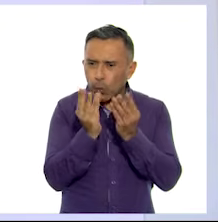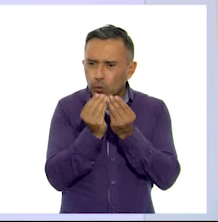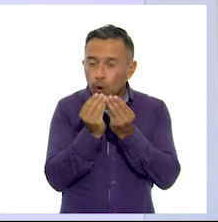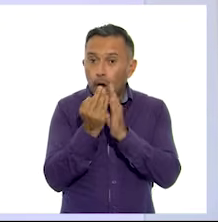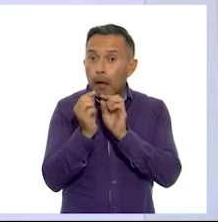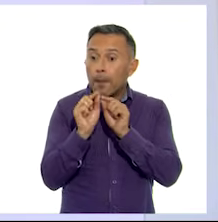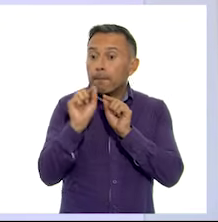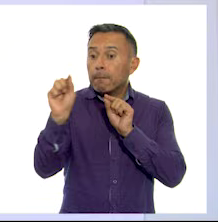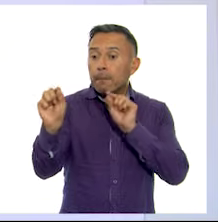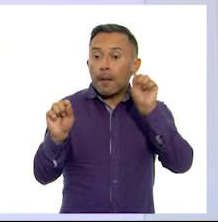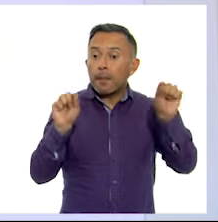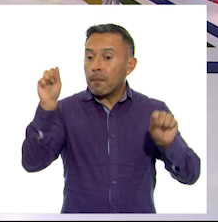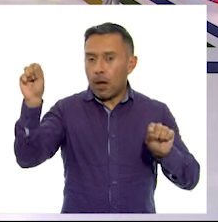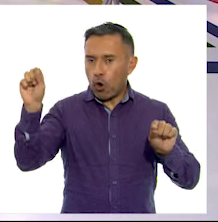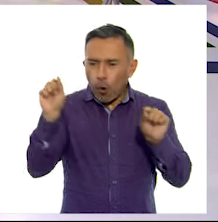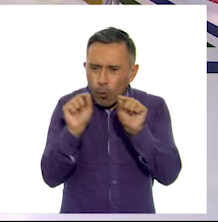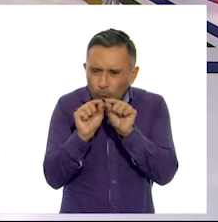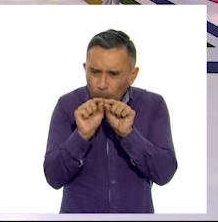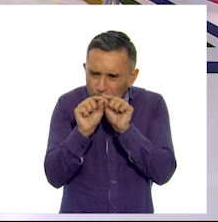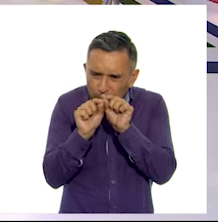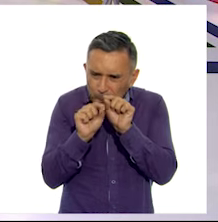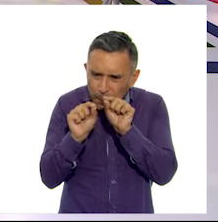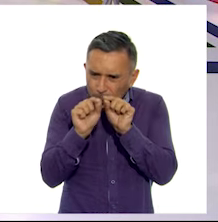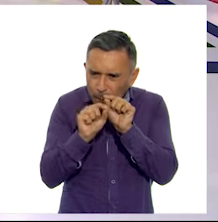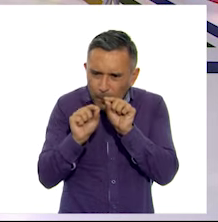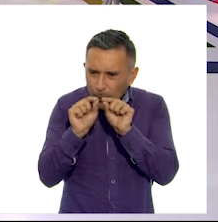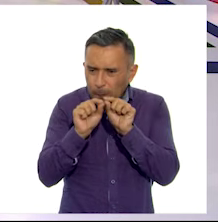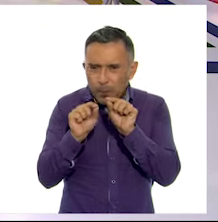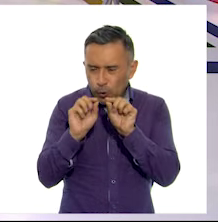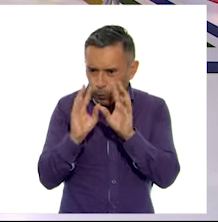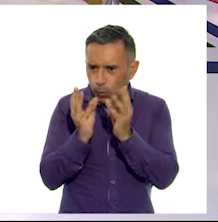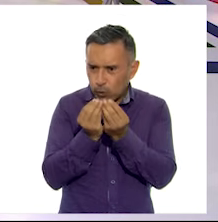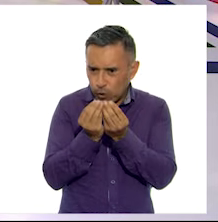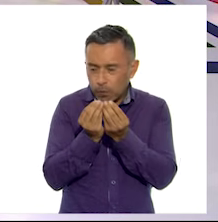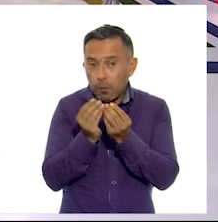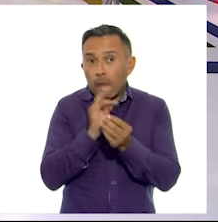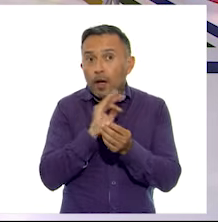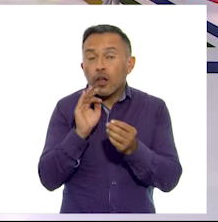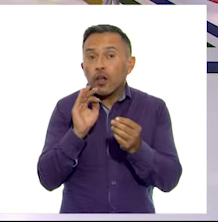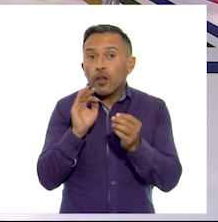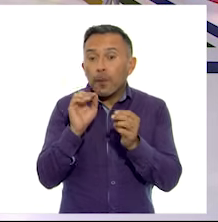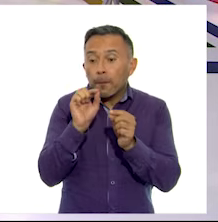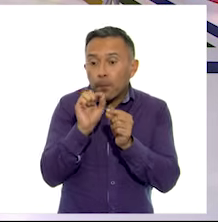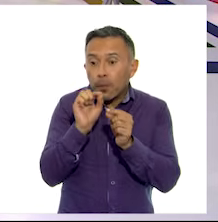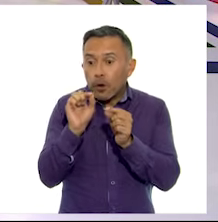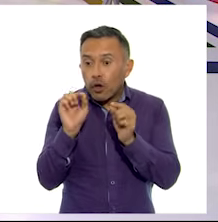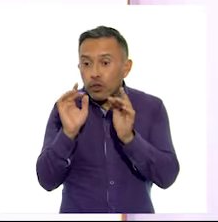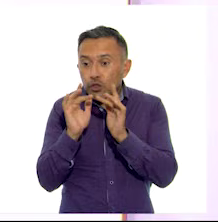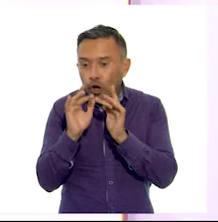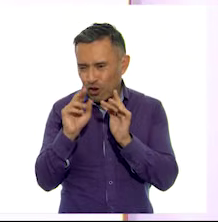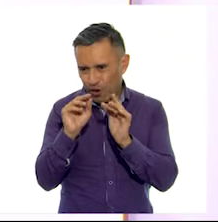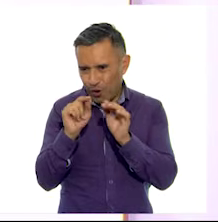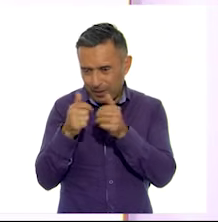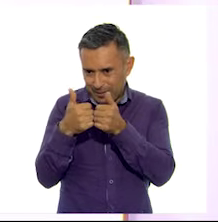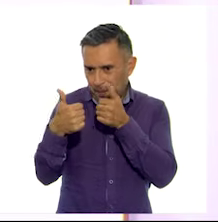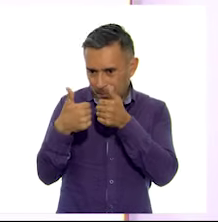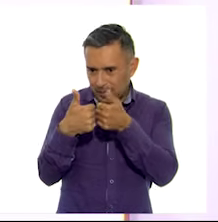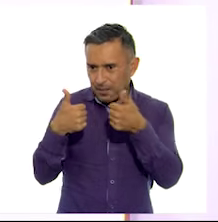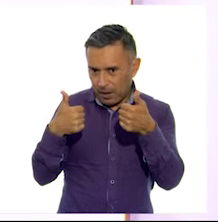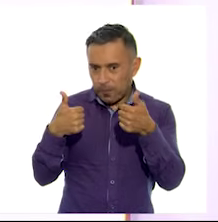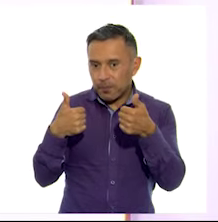posible. Lo más juntos. Que no, y puedes intentar que no se toquen. Ah, claro, porque si se tocan ya es una